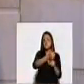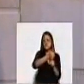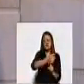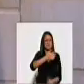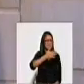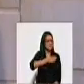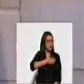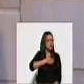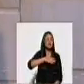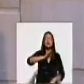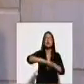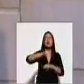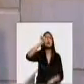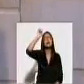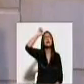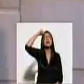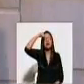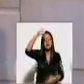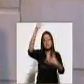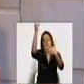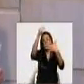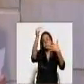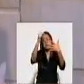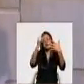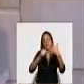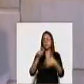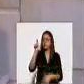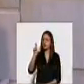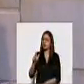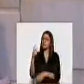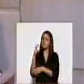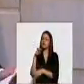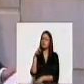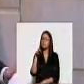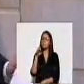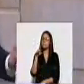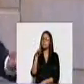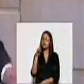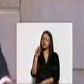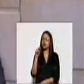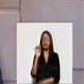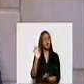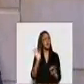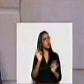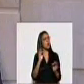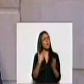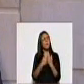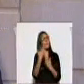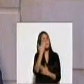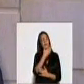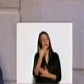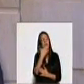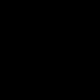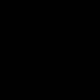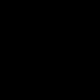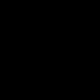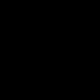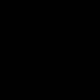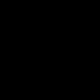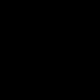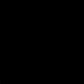recordando las cosas que el señor Fiscal Perdomo le pareció que no tienen pruebas en este caso.